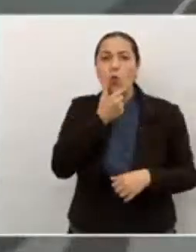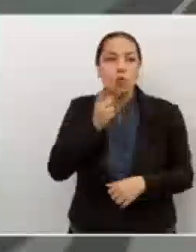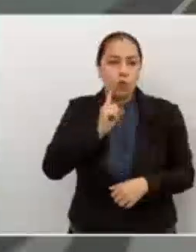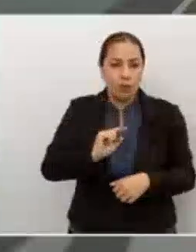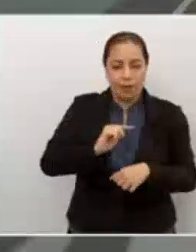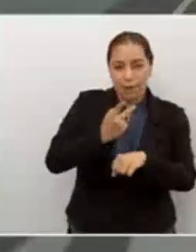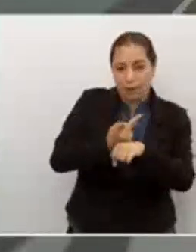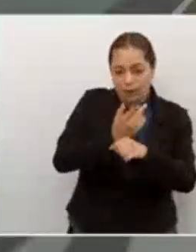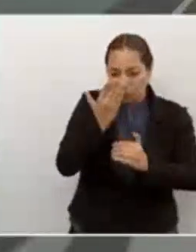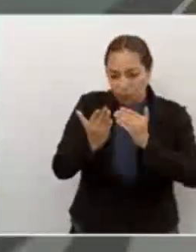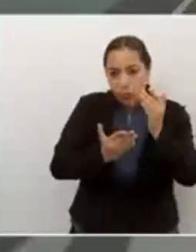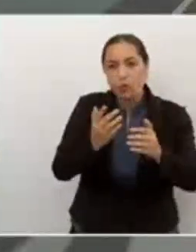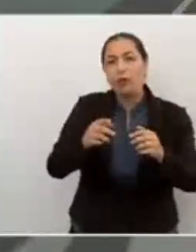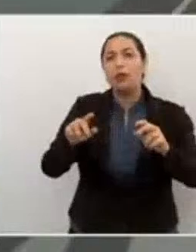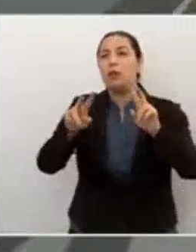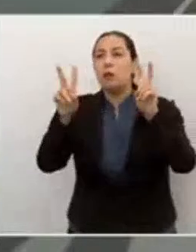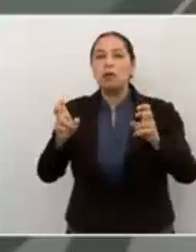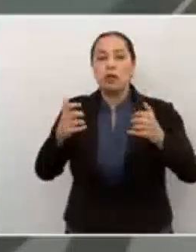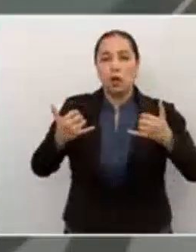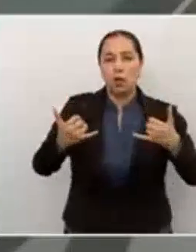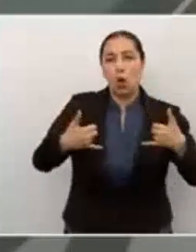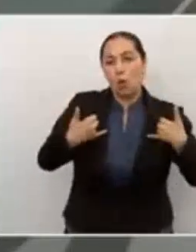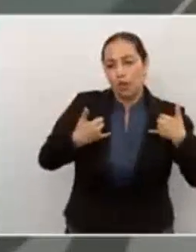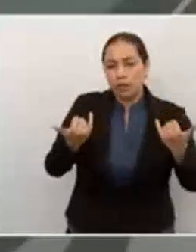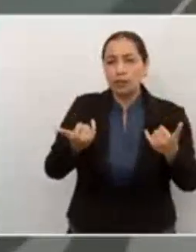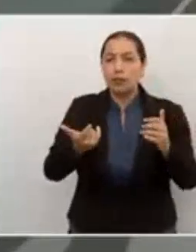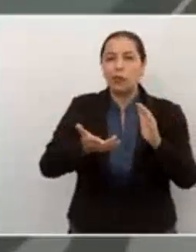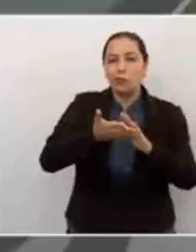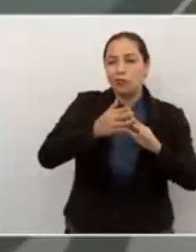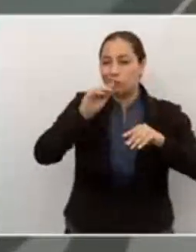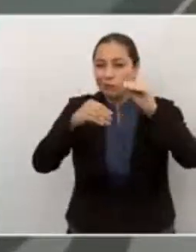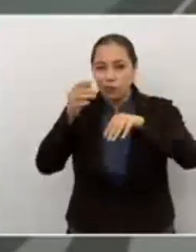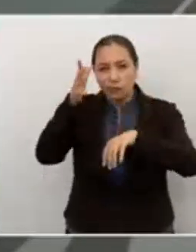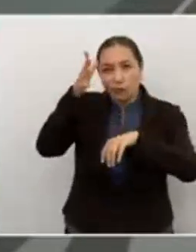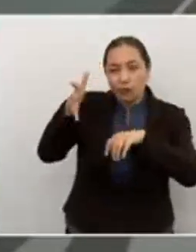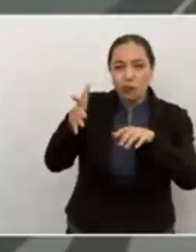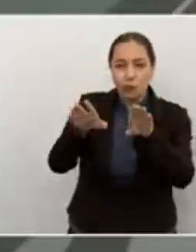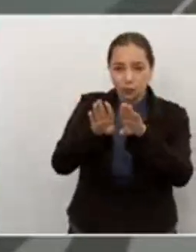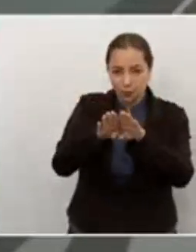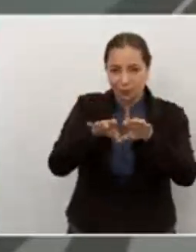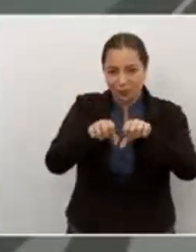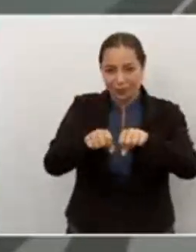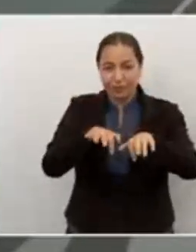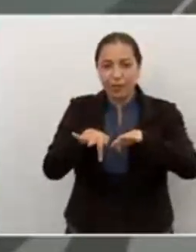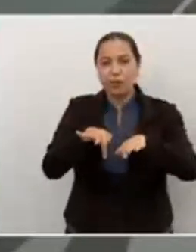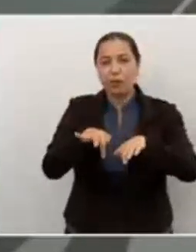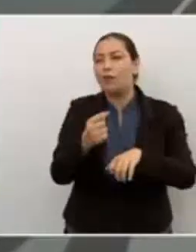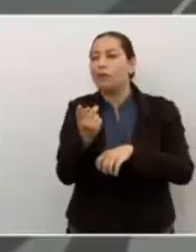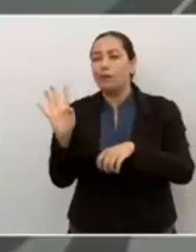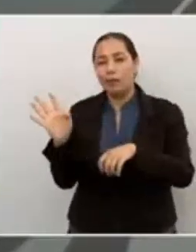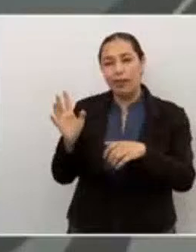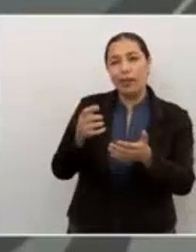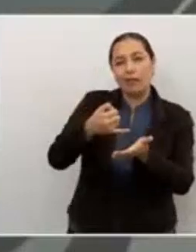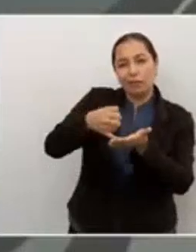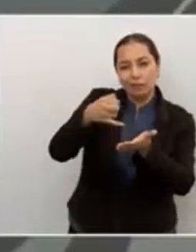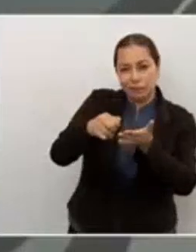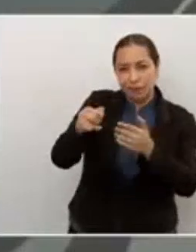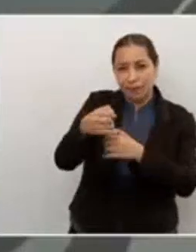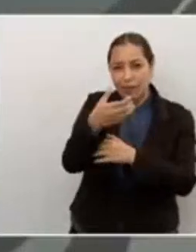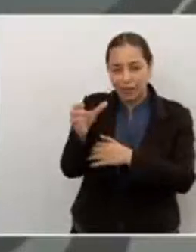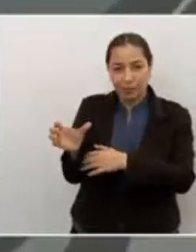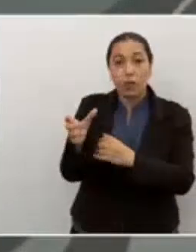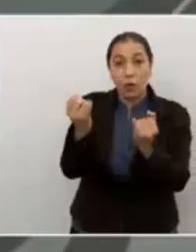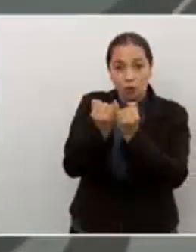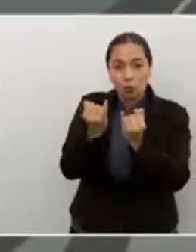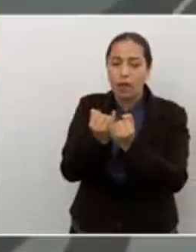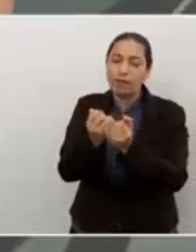Jóvenes Construyendo el Futuro, el apoyo a los pequeños productores. Todo eso, no sé si ya sabían, ya